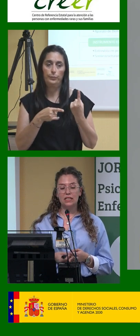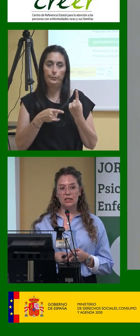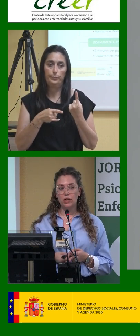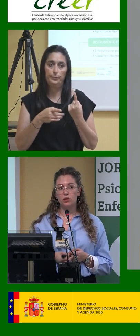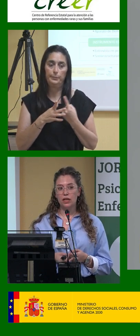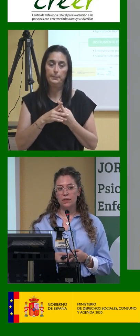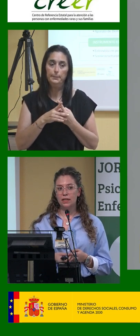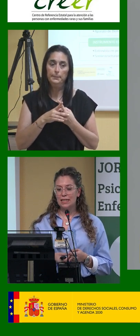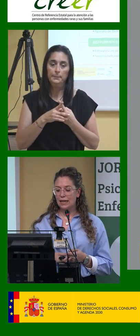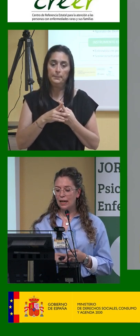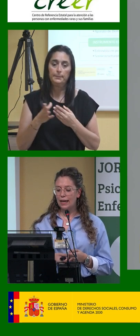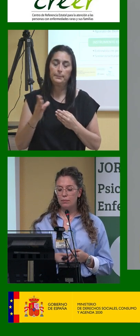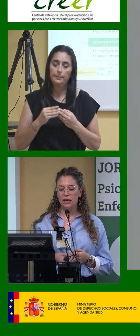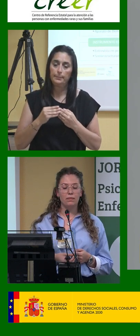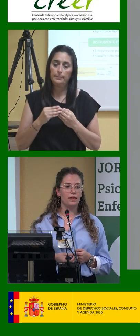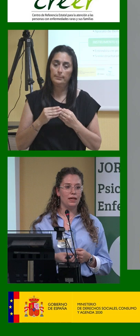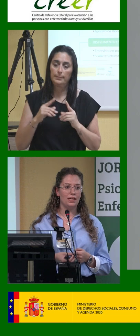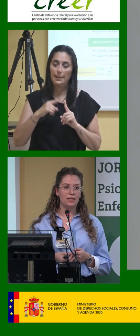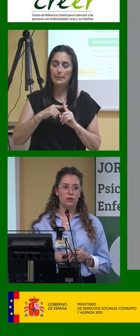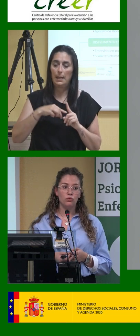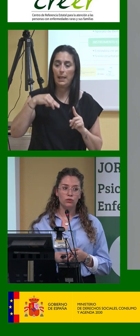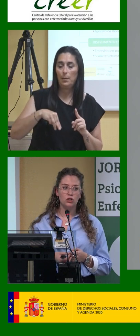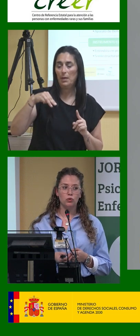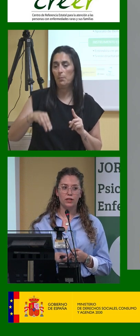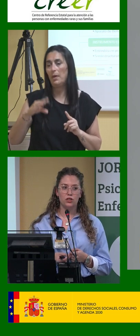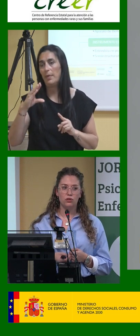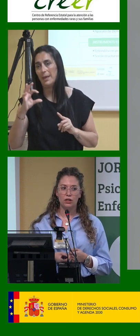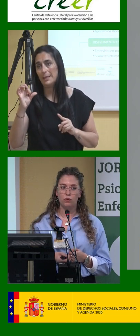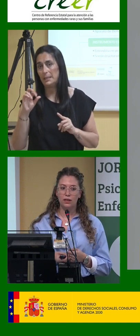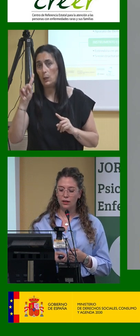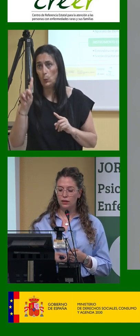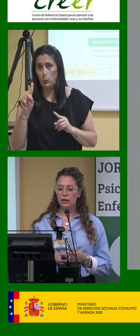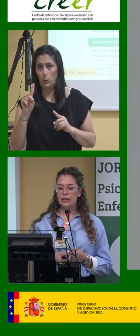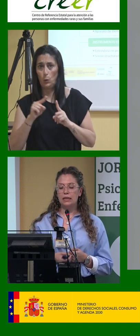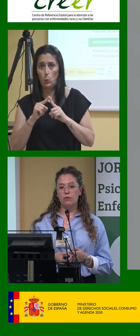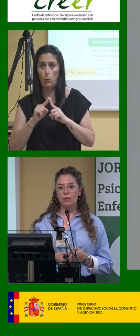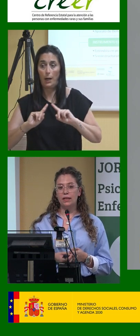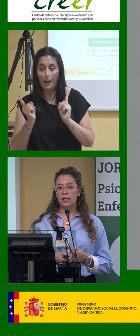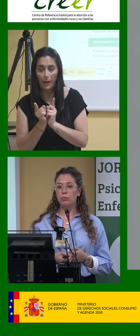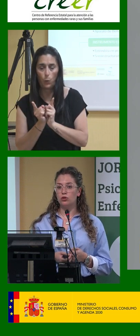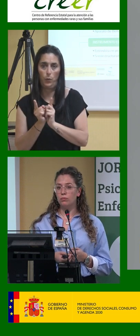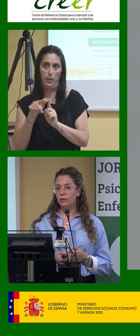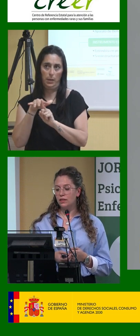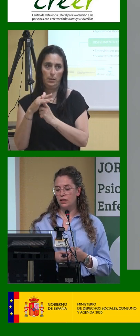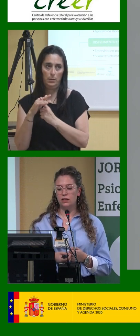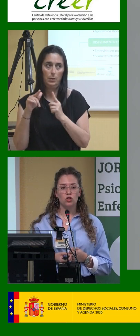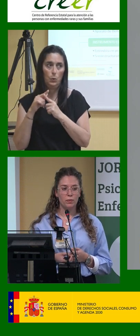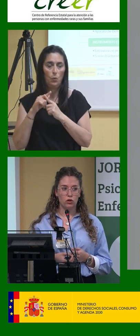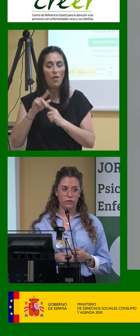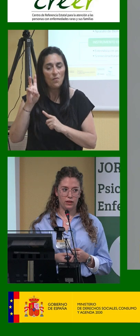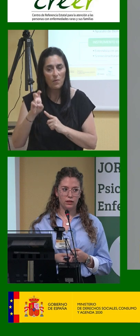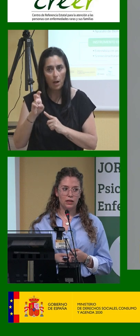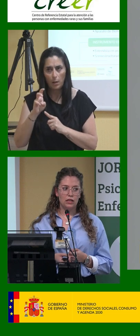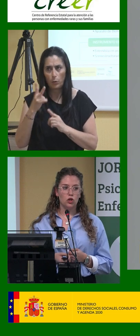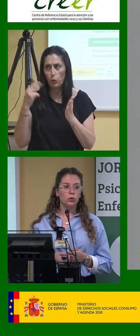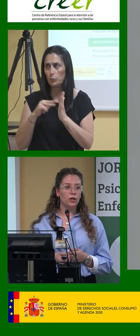Y se utilizó también la escala MMCS1 en su versión reducida, que fue validada por Tromovich en